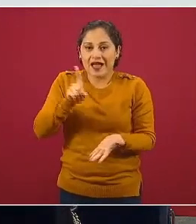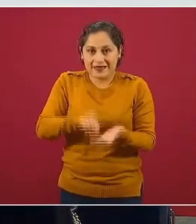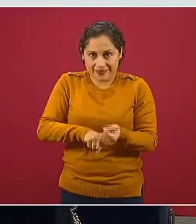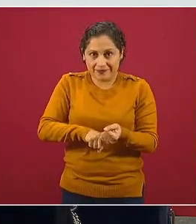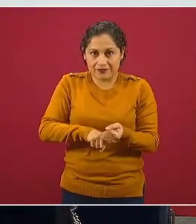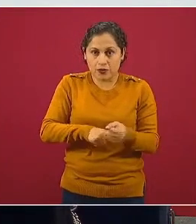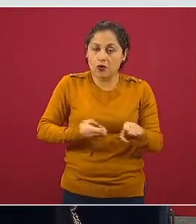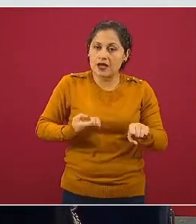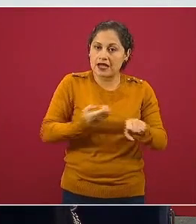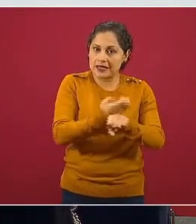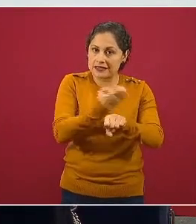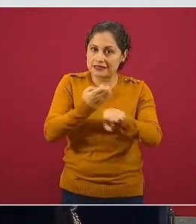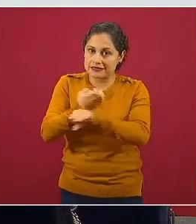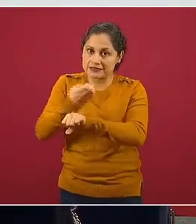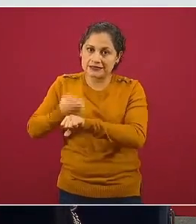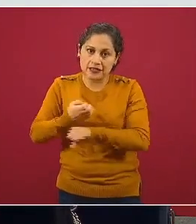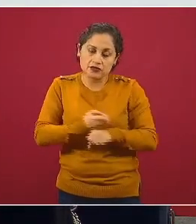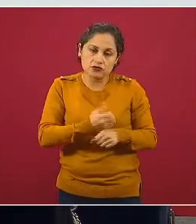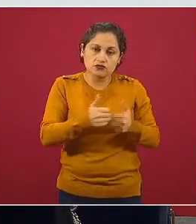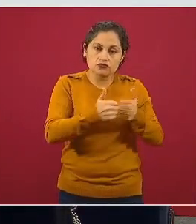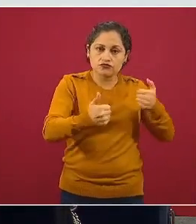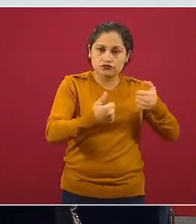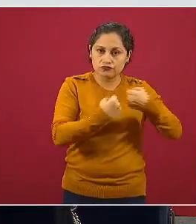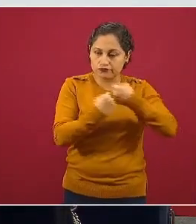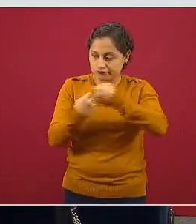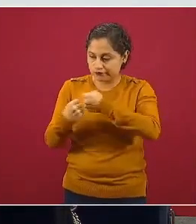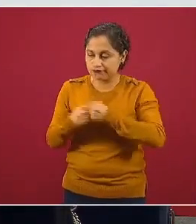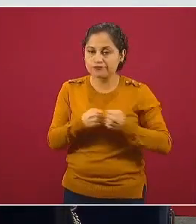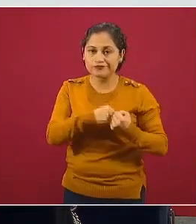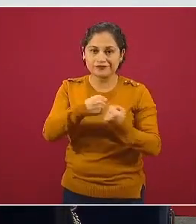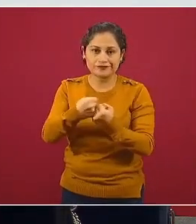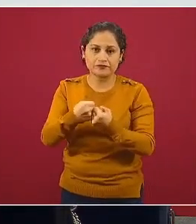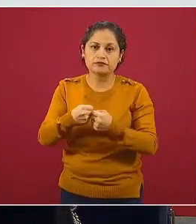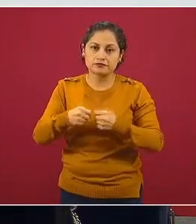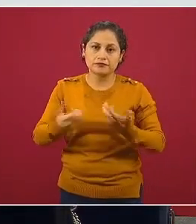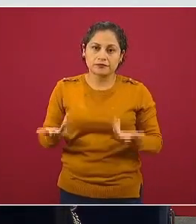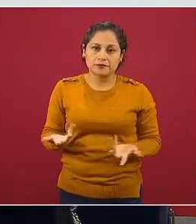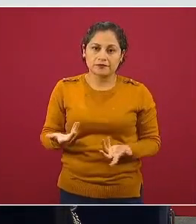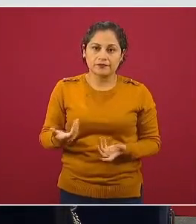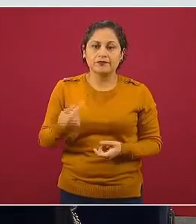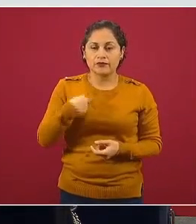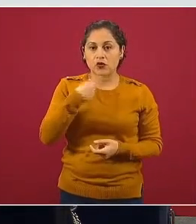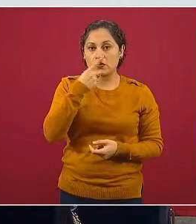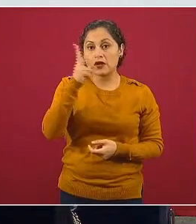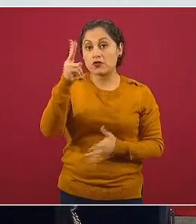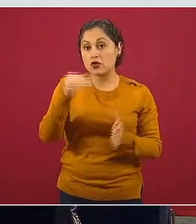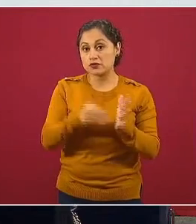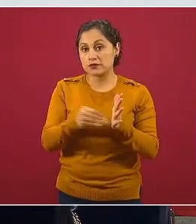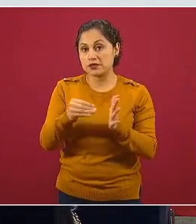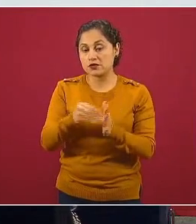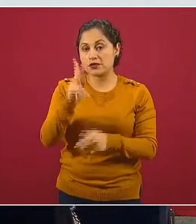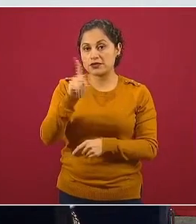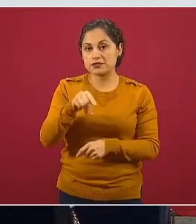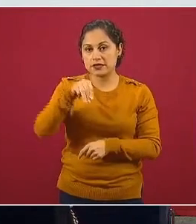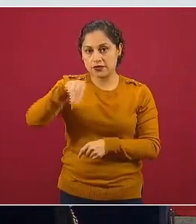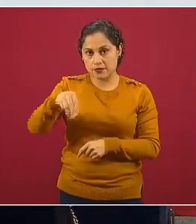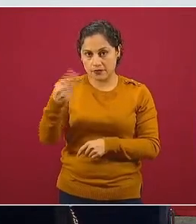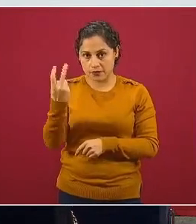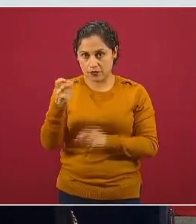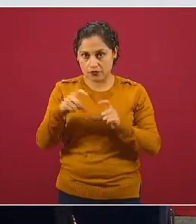políticas. 2 millones, dije 2.000, 2 millones de kilómetros cuadrados.